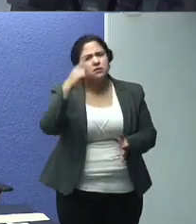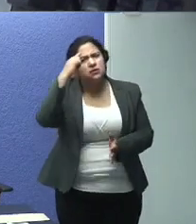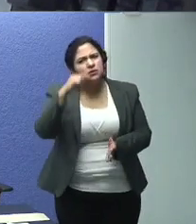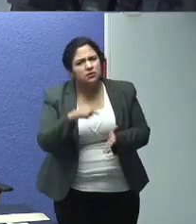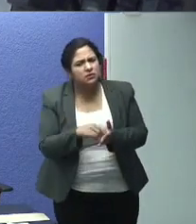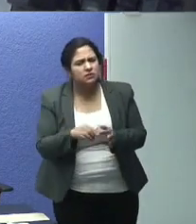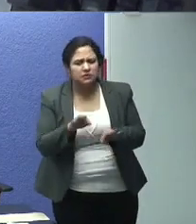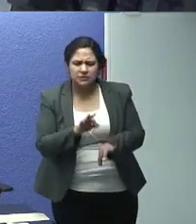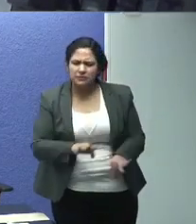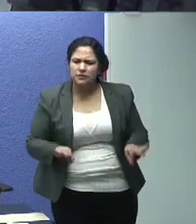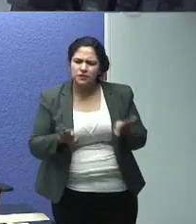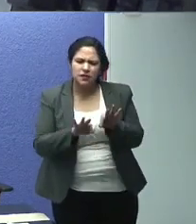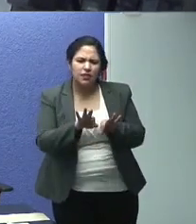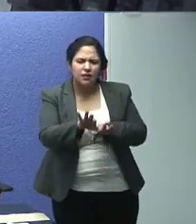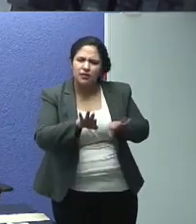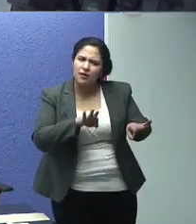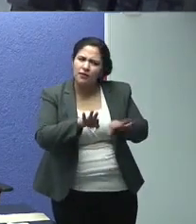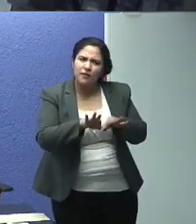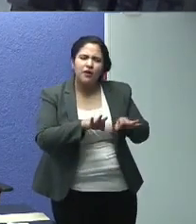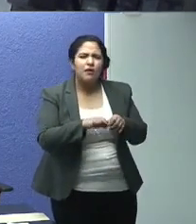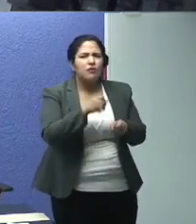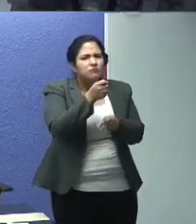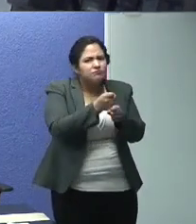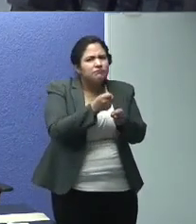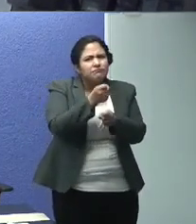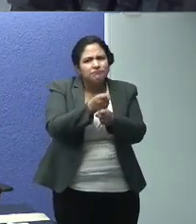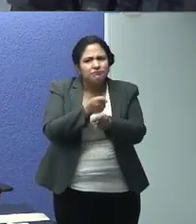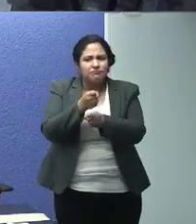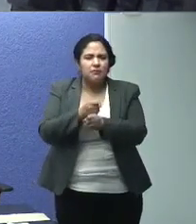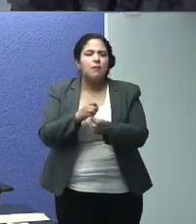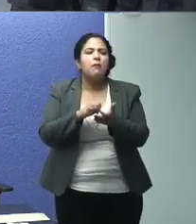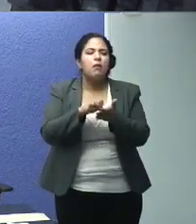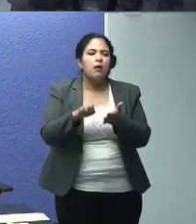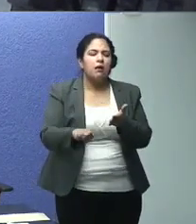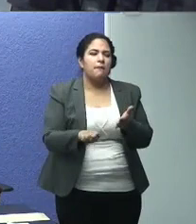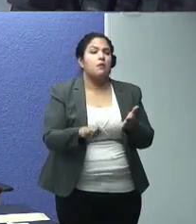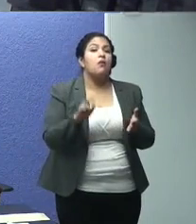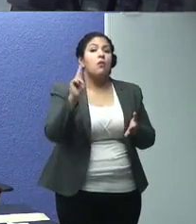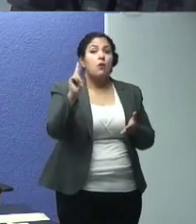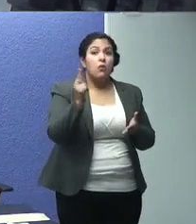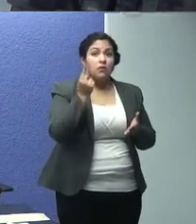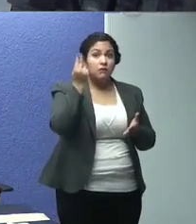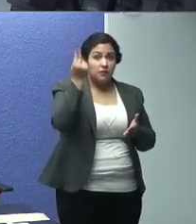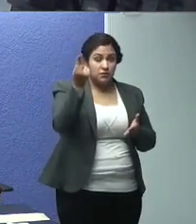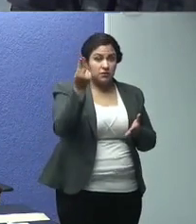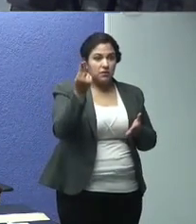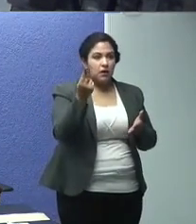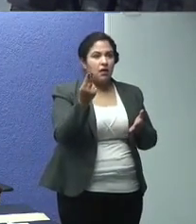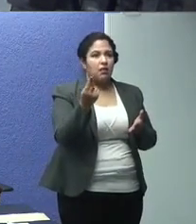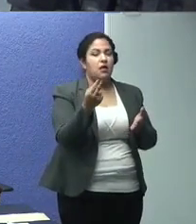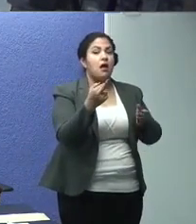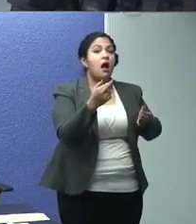todavía que trabajar, que sería una política universitaria que atendiera